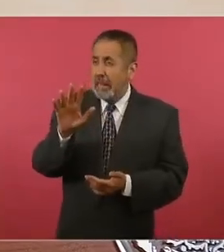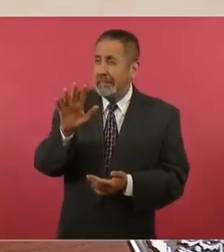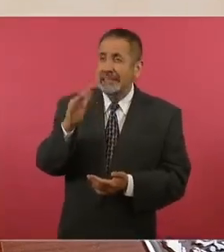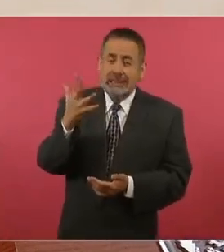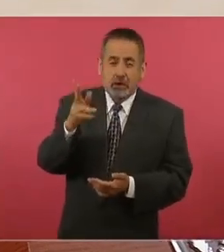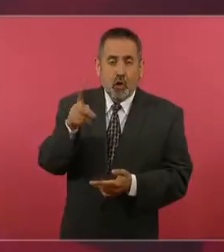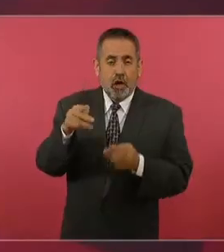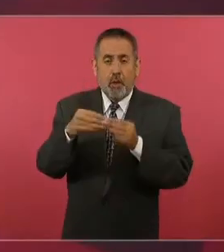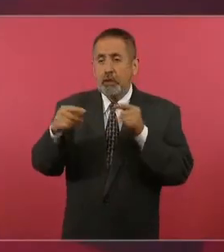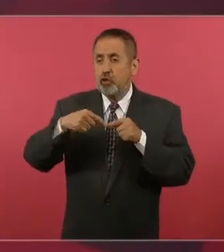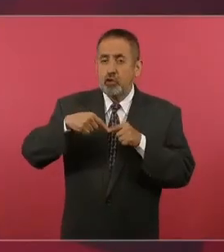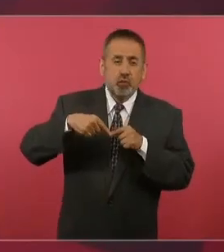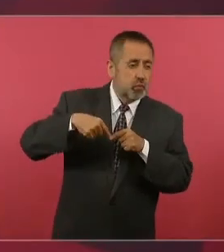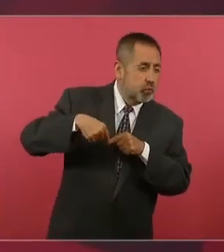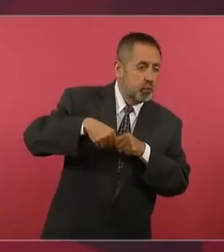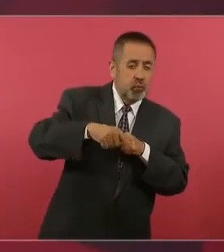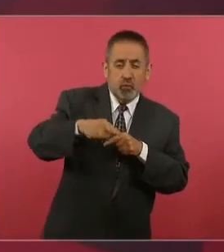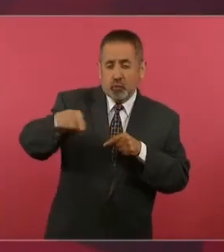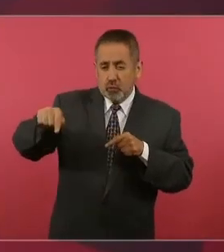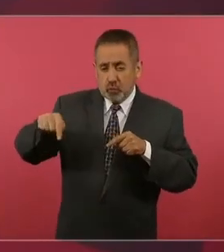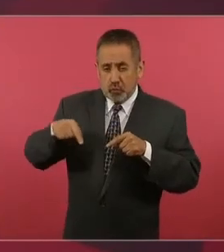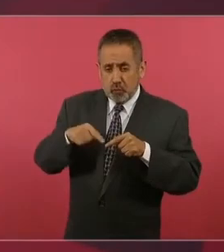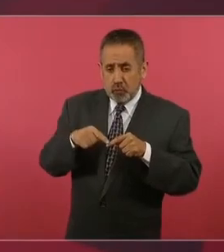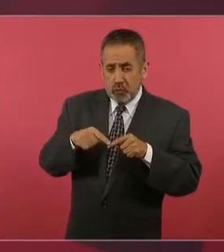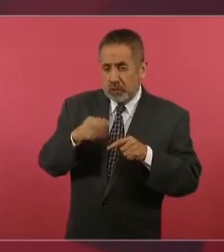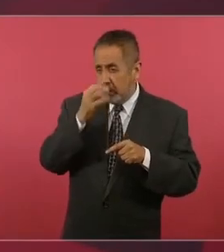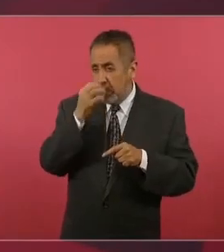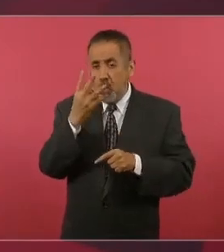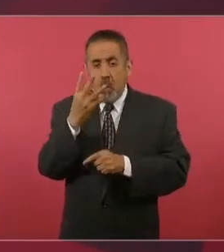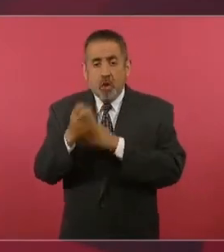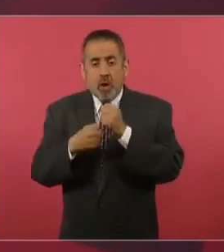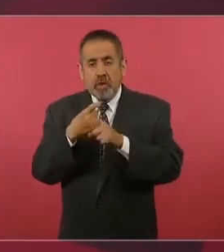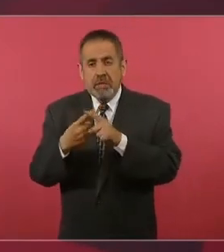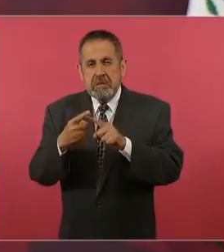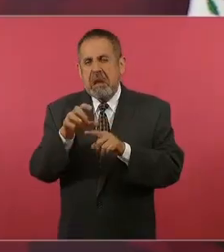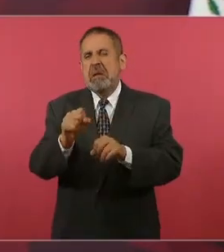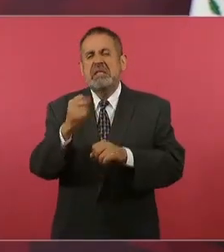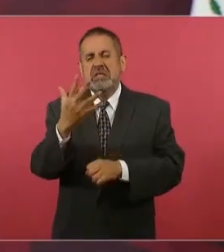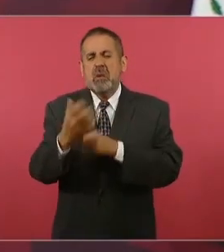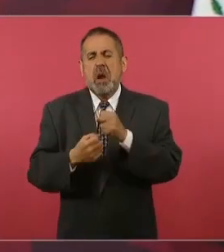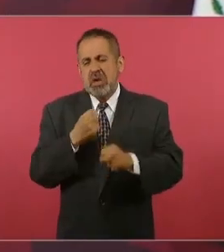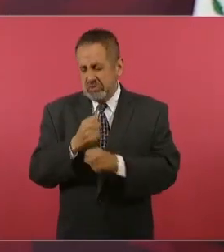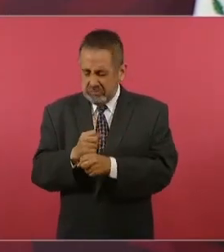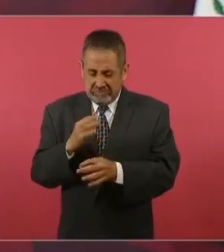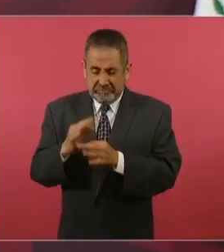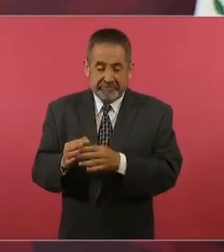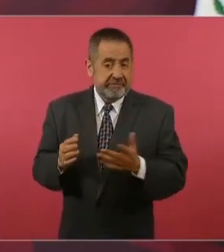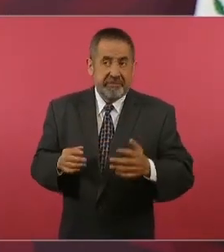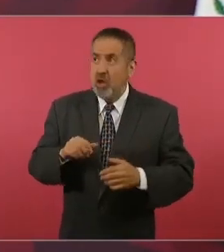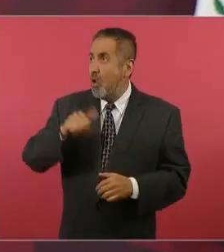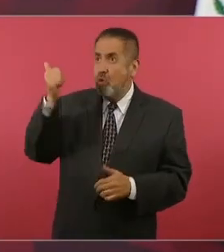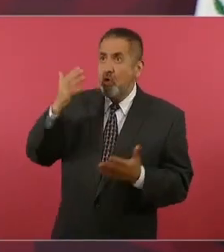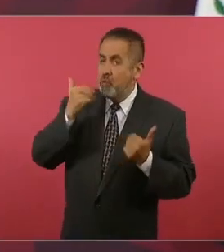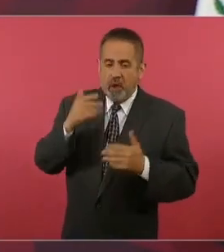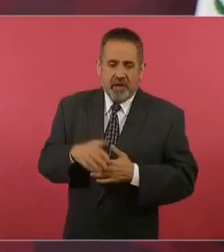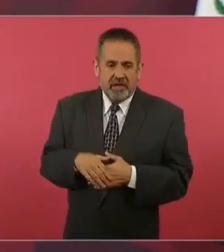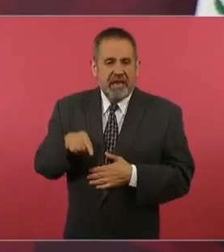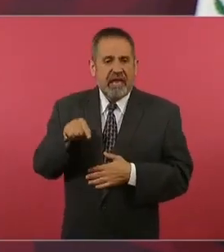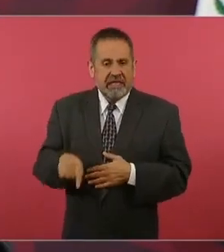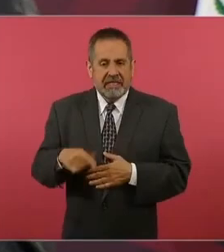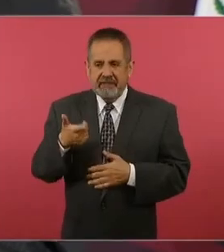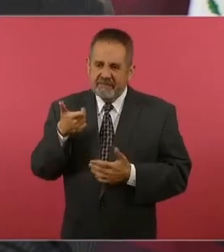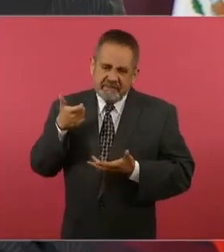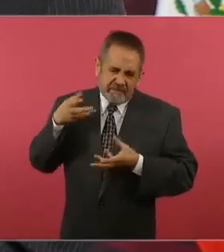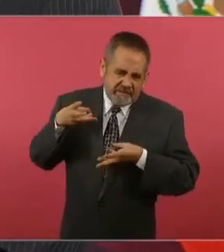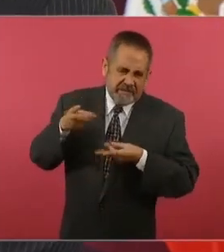1.555 kilómetros en 4 años y medio, en 5 años, y también con los